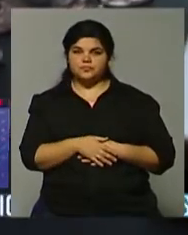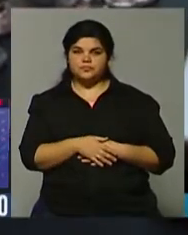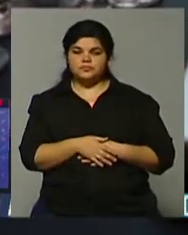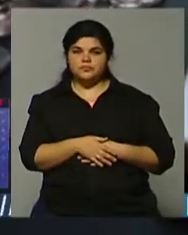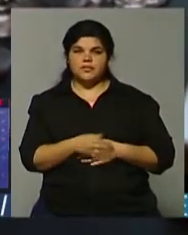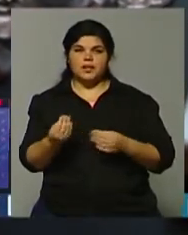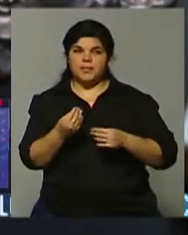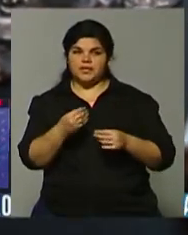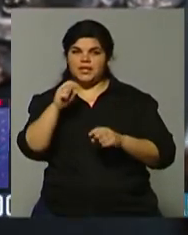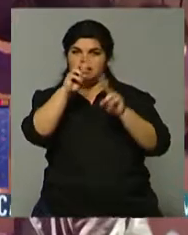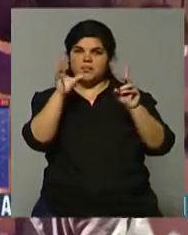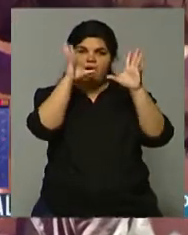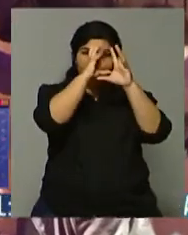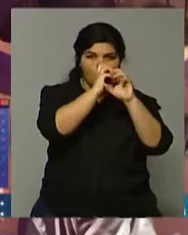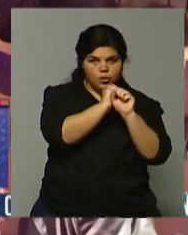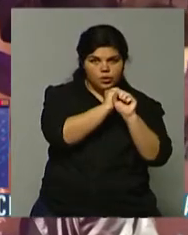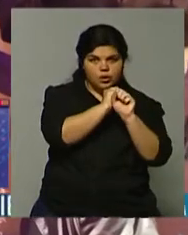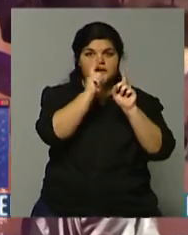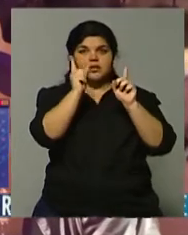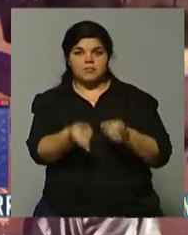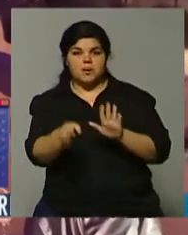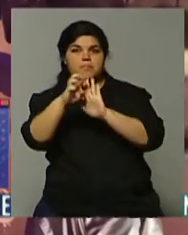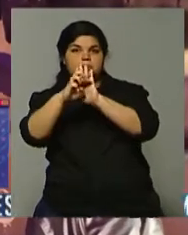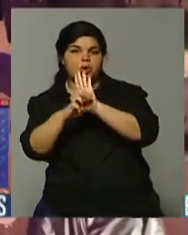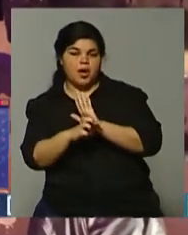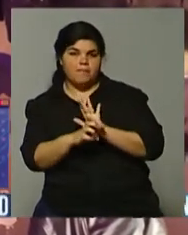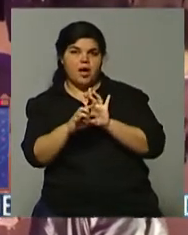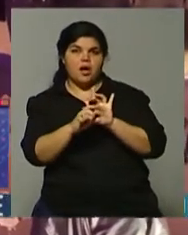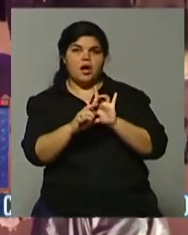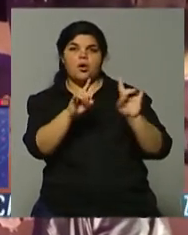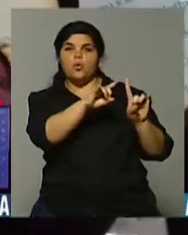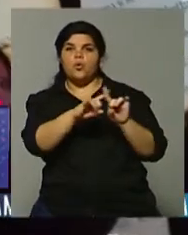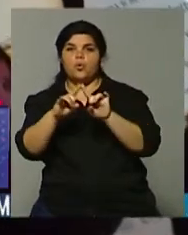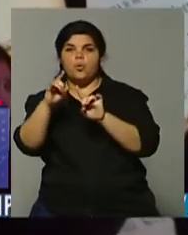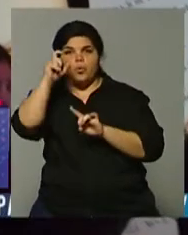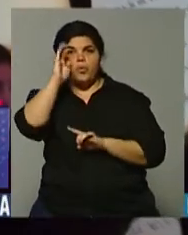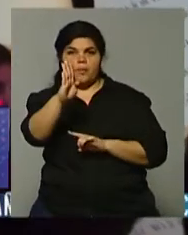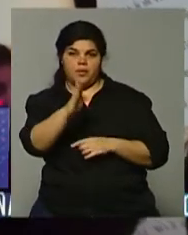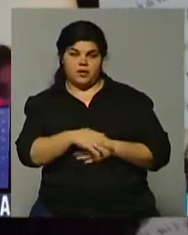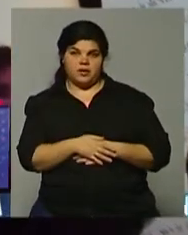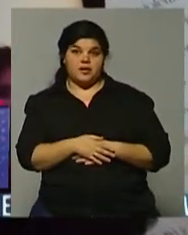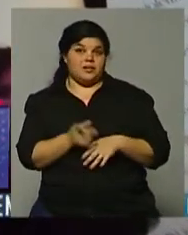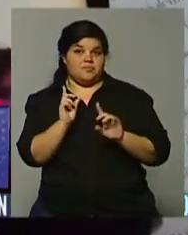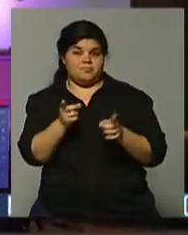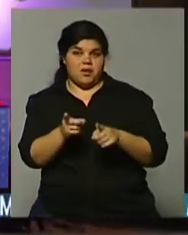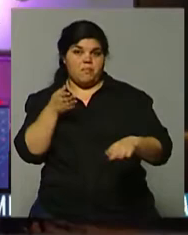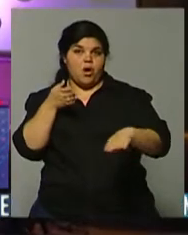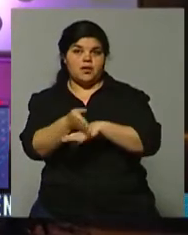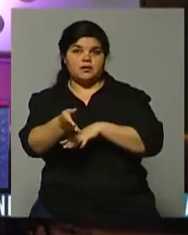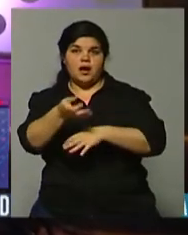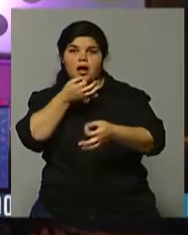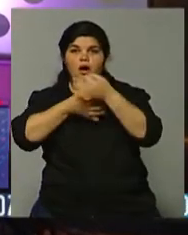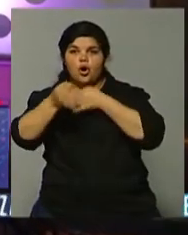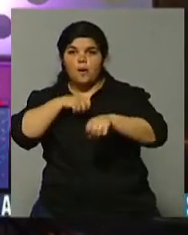modo oscuro, también tenemos que hablar de las aplicaciones web, ¿viste? Porque eso nunca lo tocamos. Pero cuando vos entras, por ejemplo, a un e-commerce y vos querés